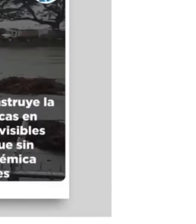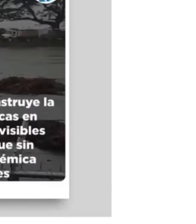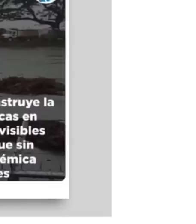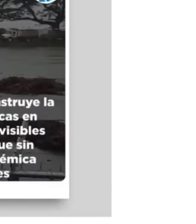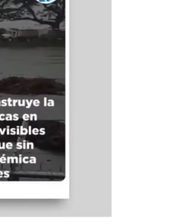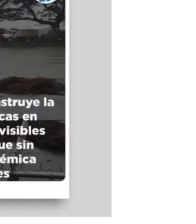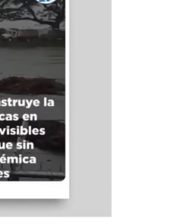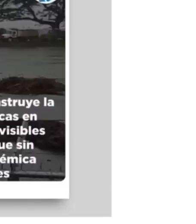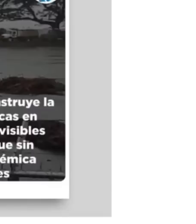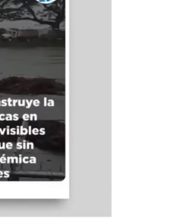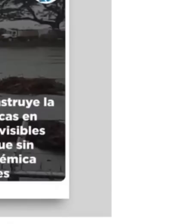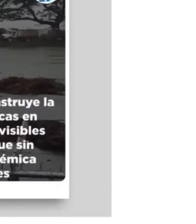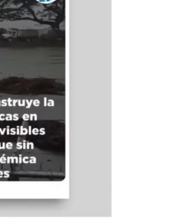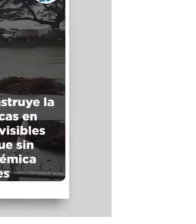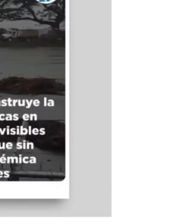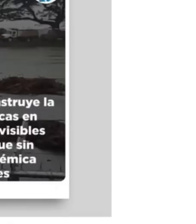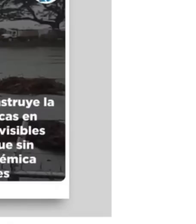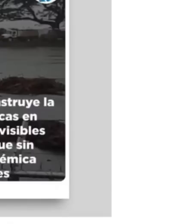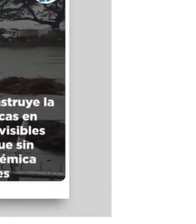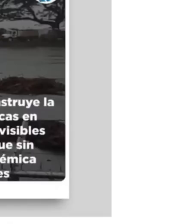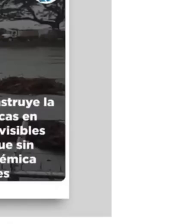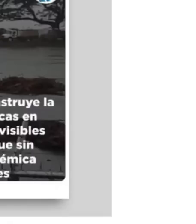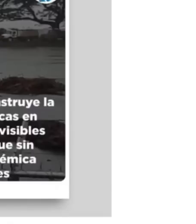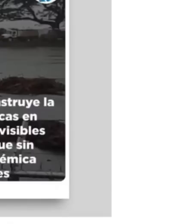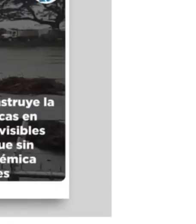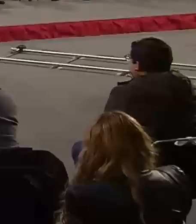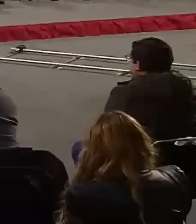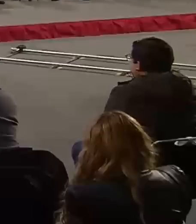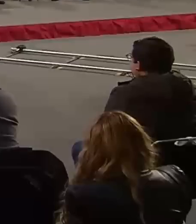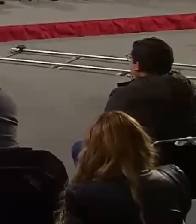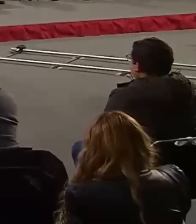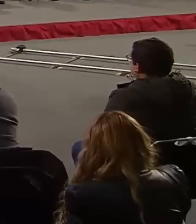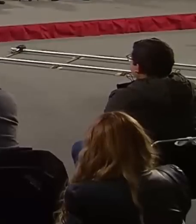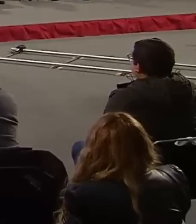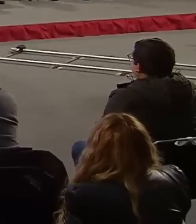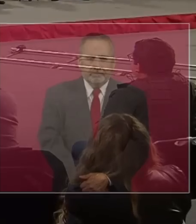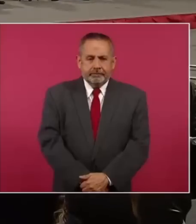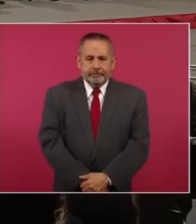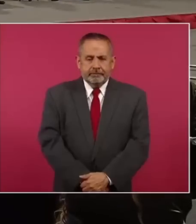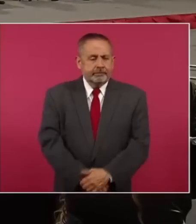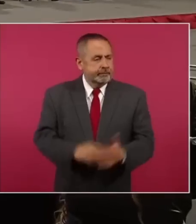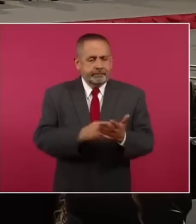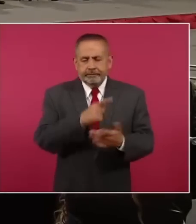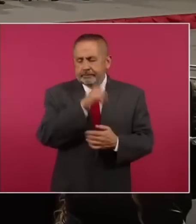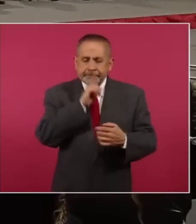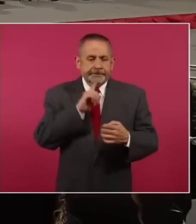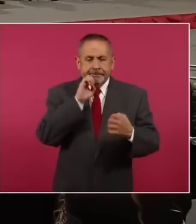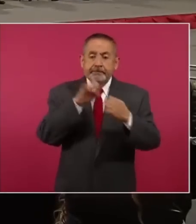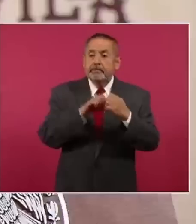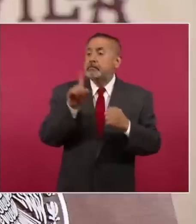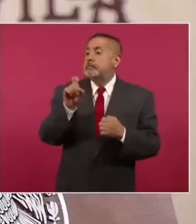o el candidato Chumel Torres, que volvieron a inundar las redes con la noticia de que la refinería de Dos Bocas,